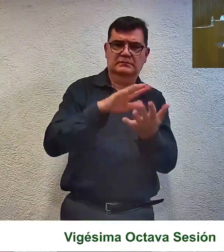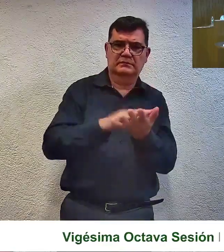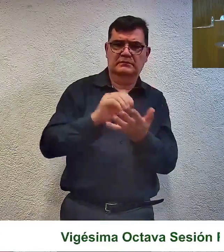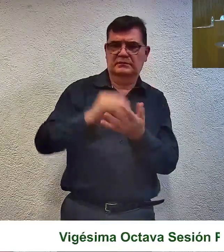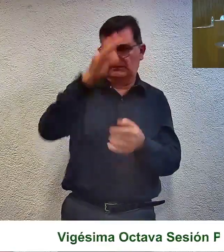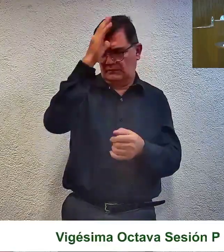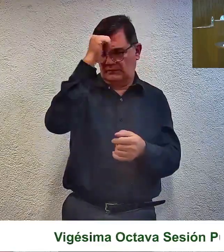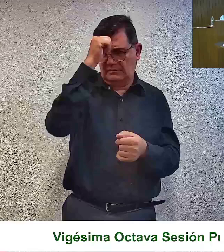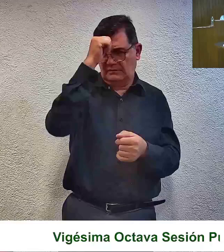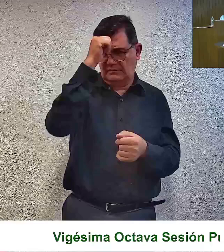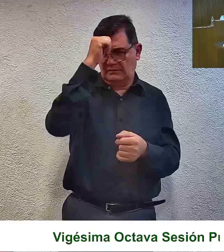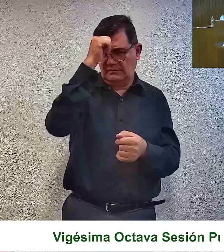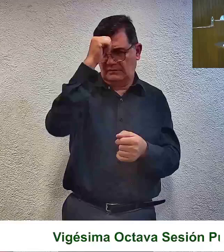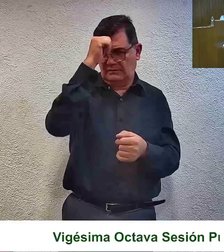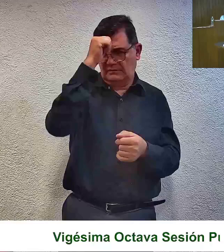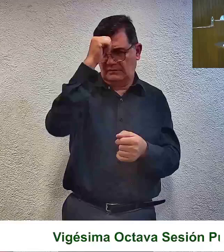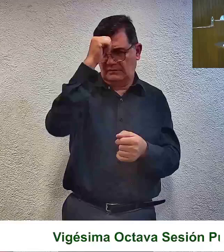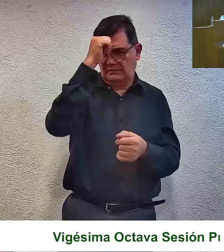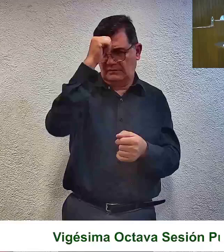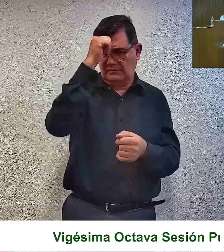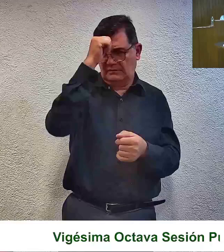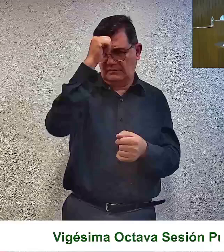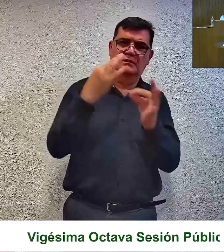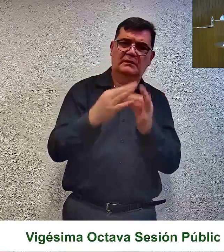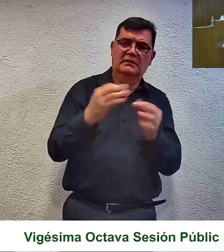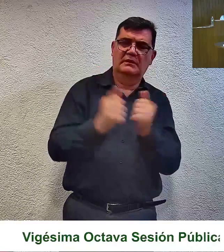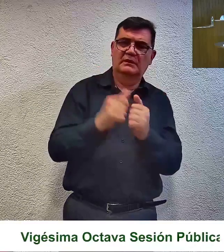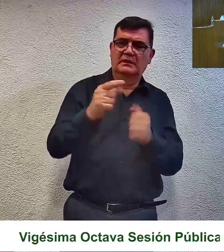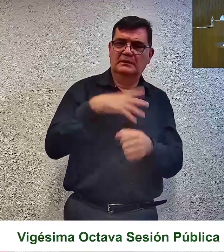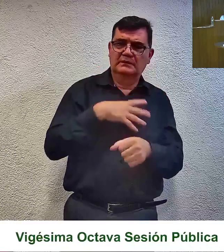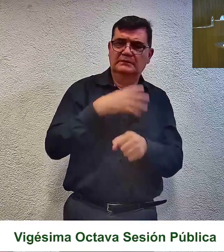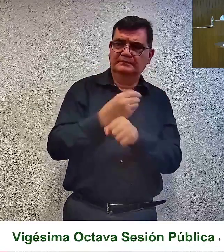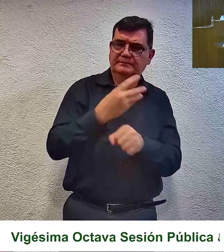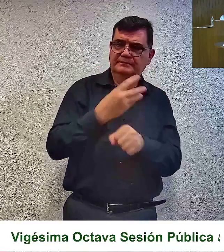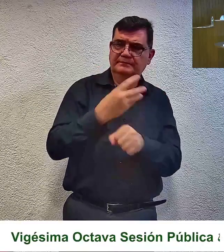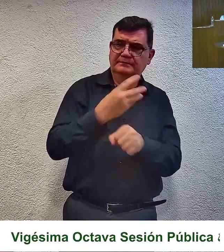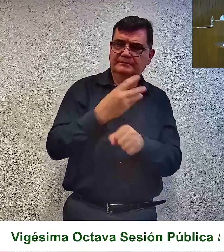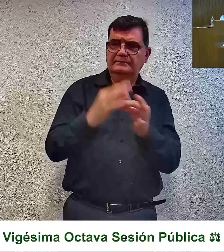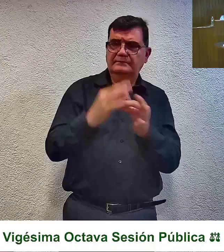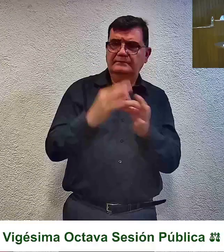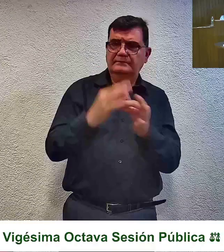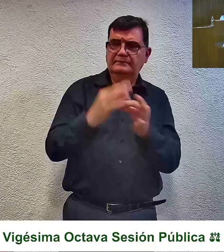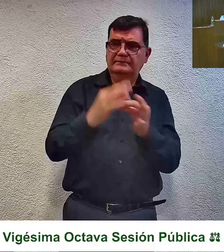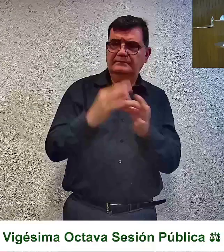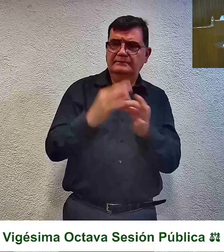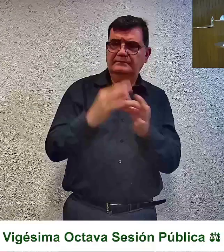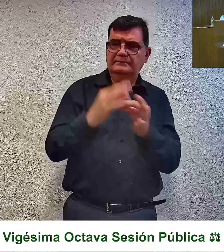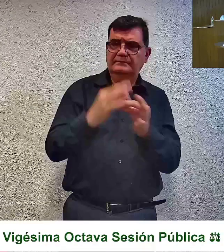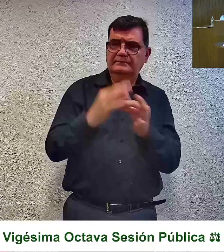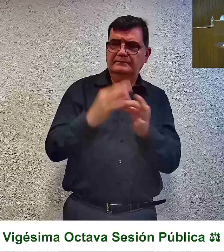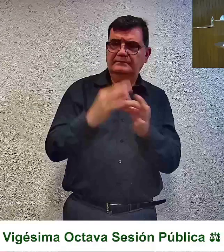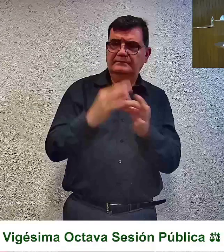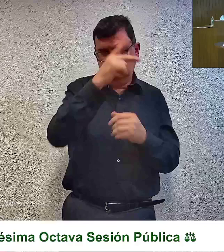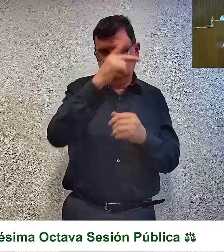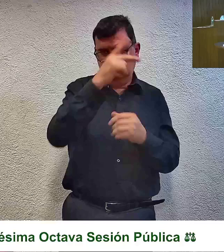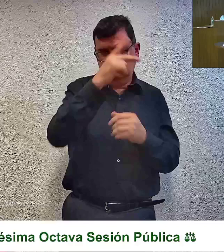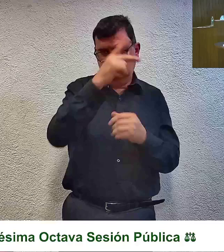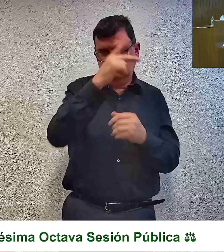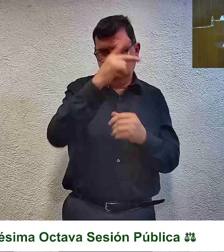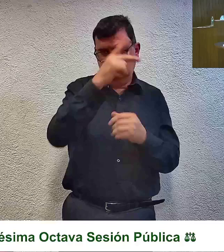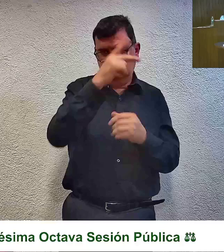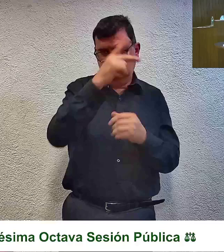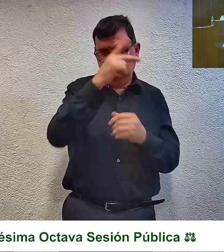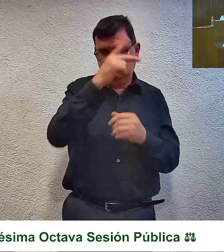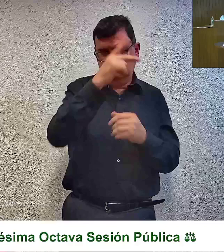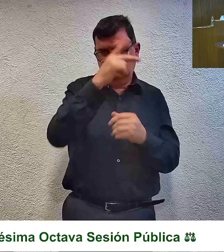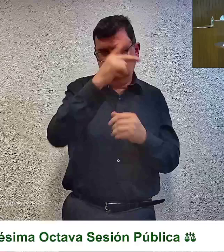acuerdo. De igual forma, tener por cumplida la medida de reparación relativa a la terapia de recuperación psicológica establecida en dicho fallo.